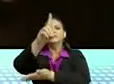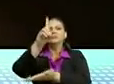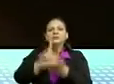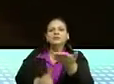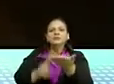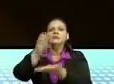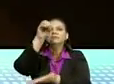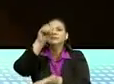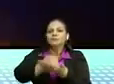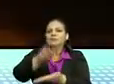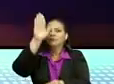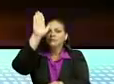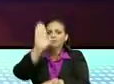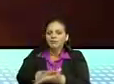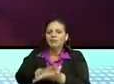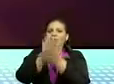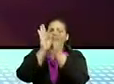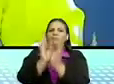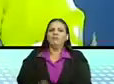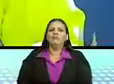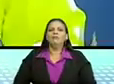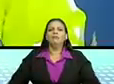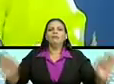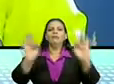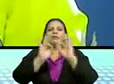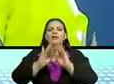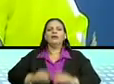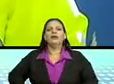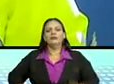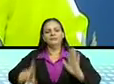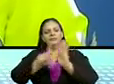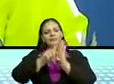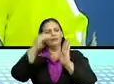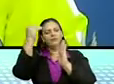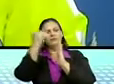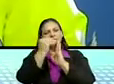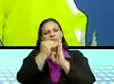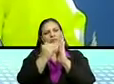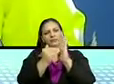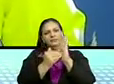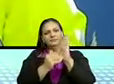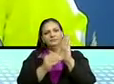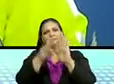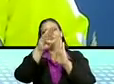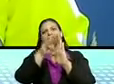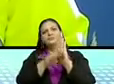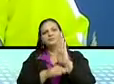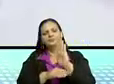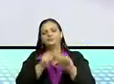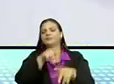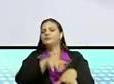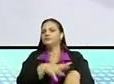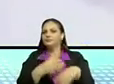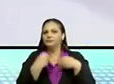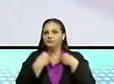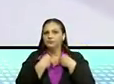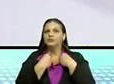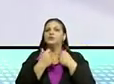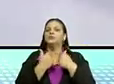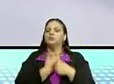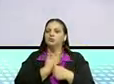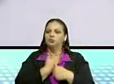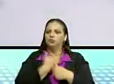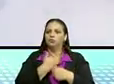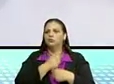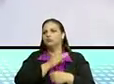enfrentar aquello es, conforme lo que dicen las normas y las leyes, ir y asentar la respectiva denuncia para que se cumpla todo